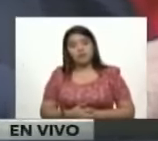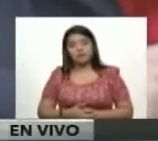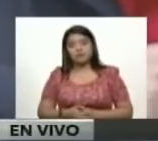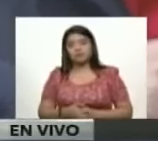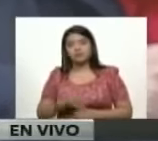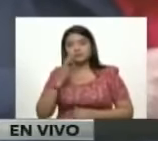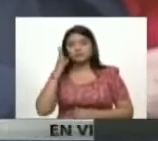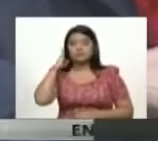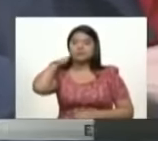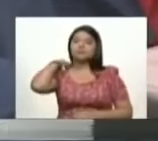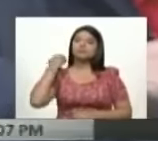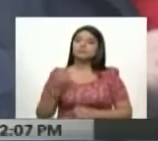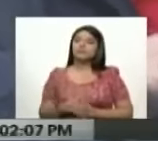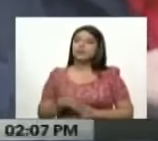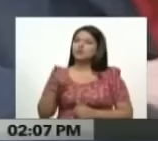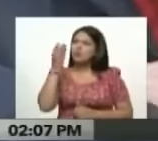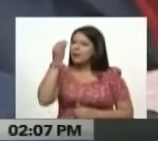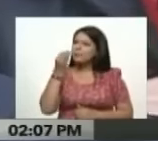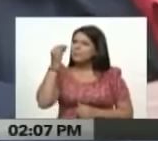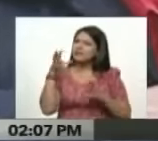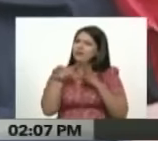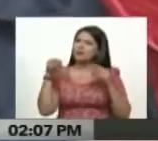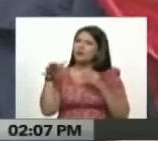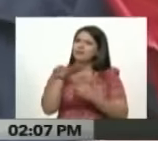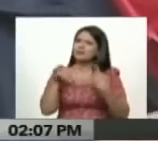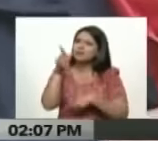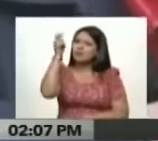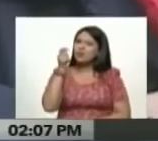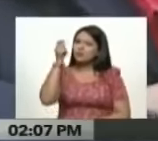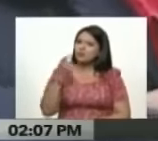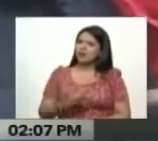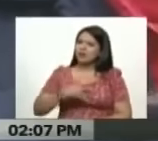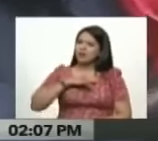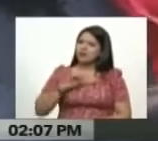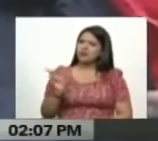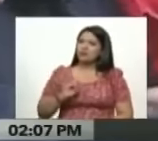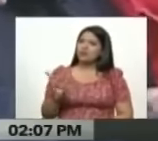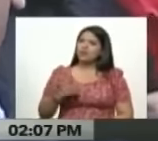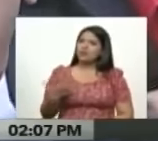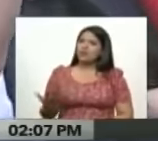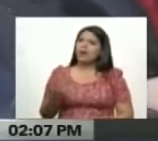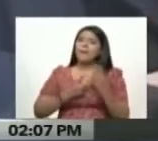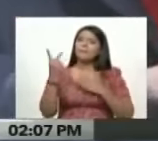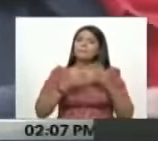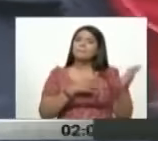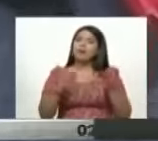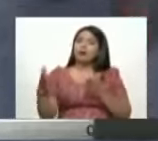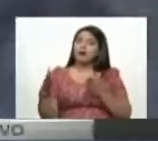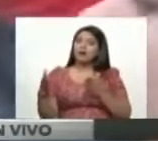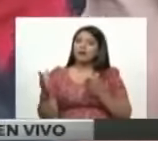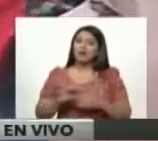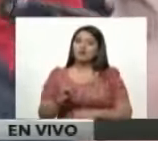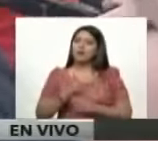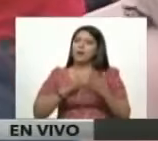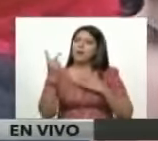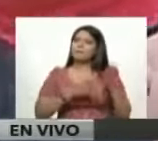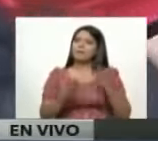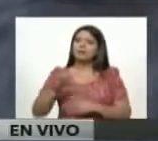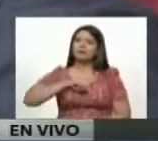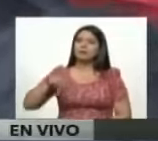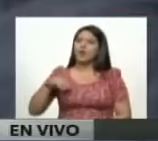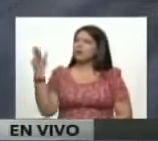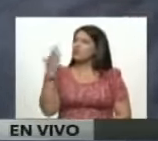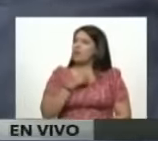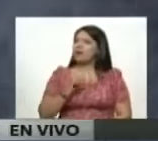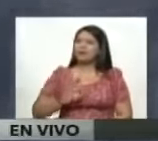el diputado? ¿Qué le parece en general? En verdad, eso no está para en la agenda, en la agenda nuestra, no existe para